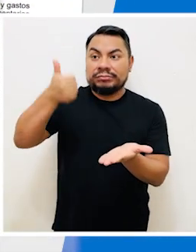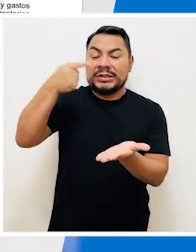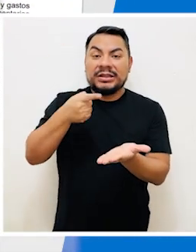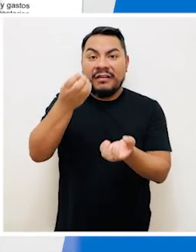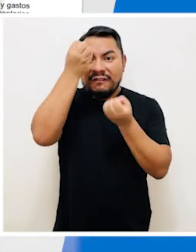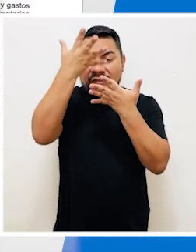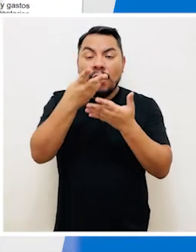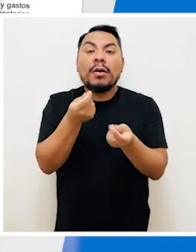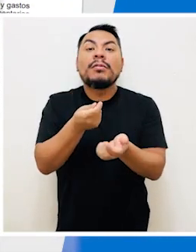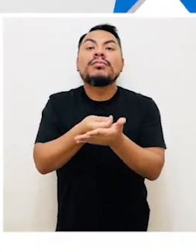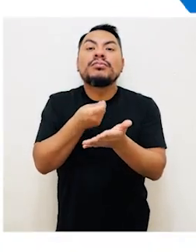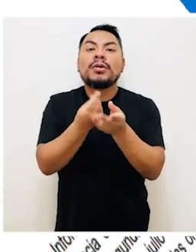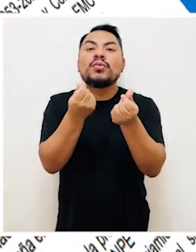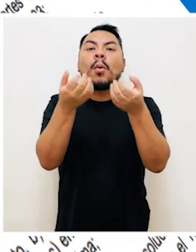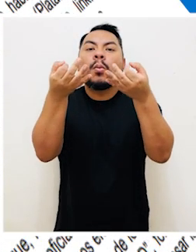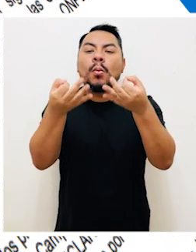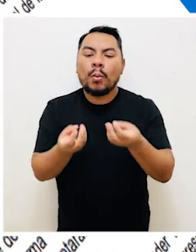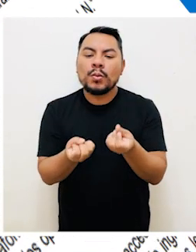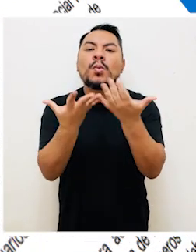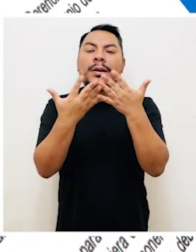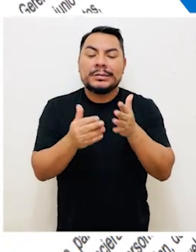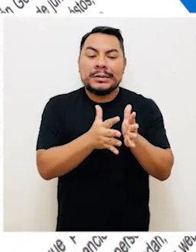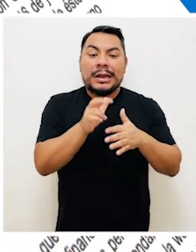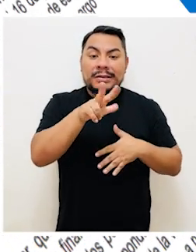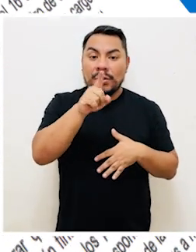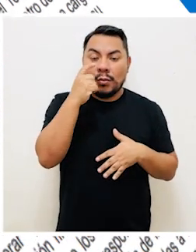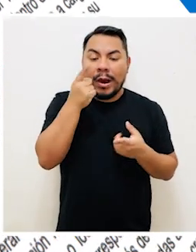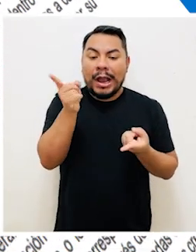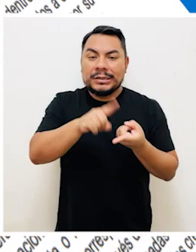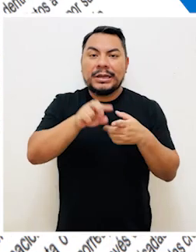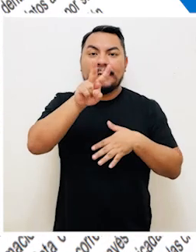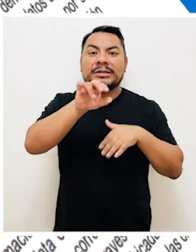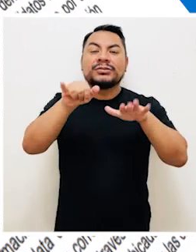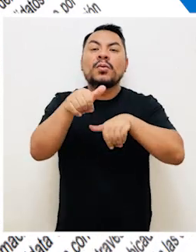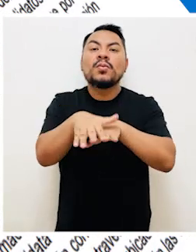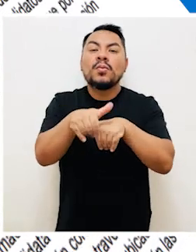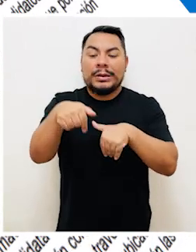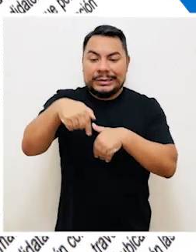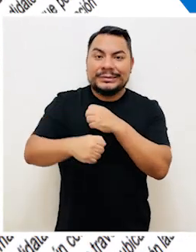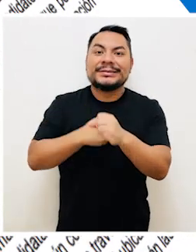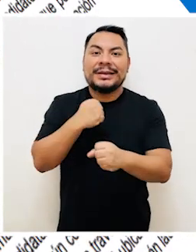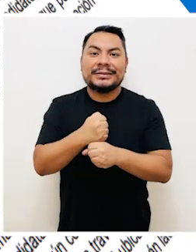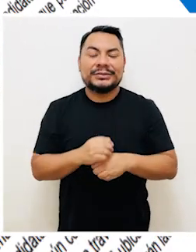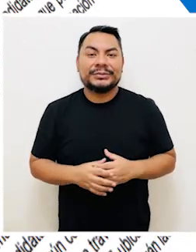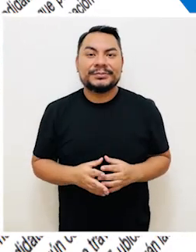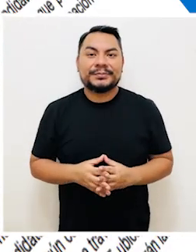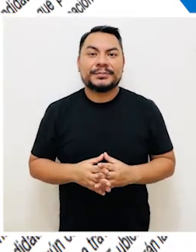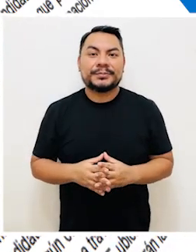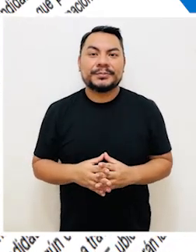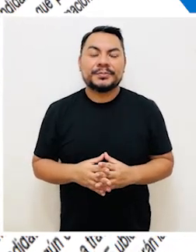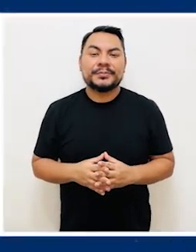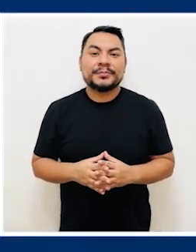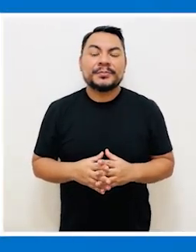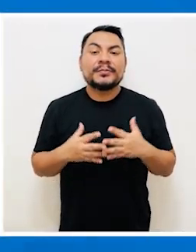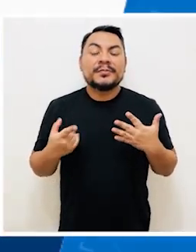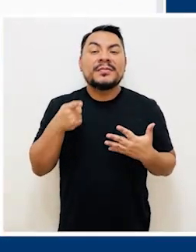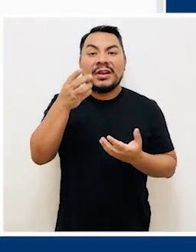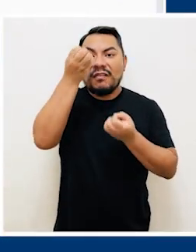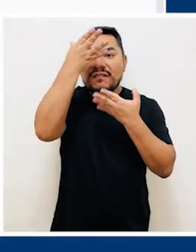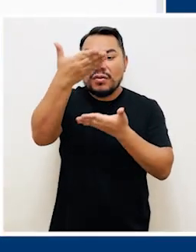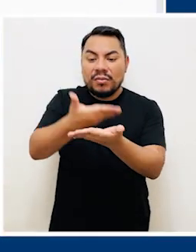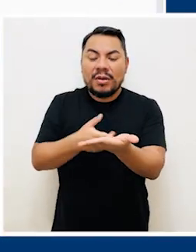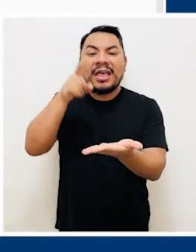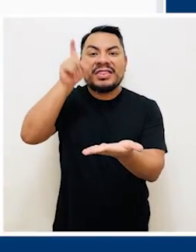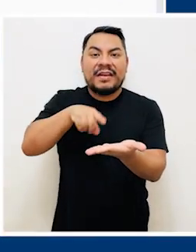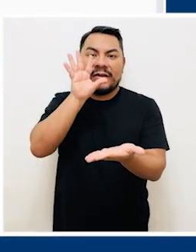gerencial, la información financiera comprende el periodo del 3 de junio al 26 de julio del presente año.